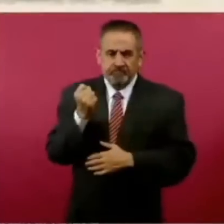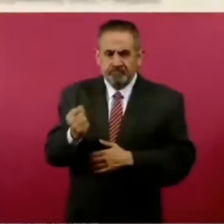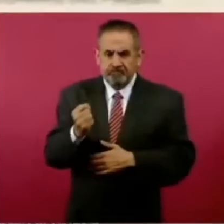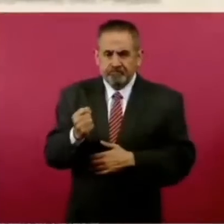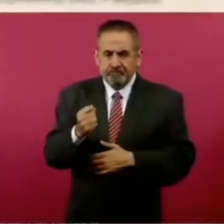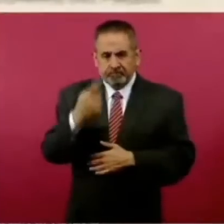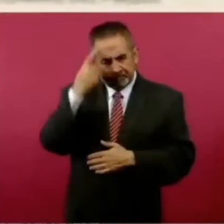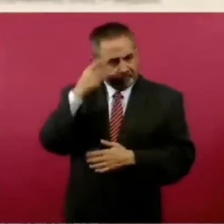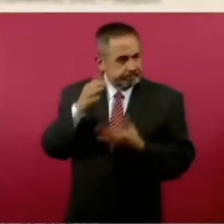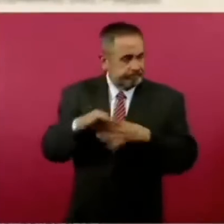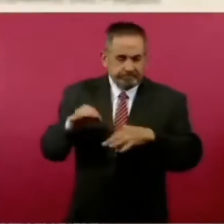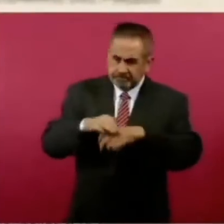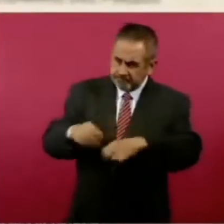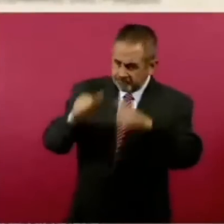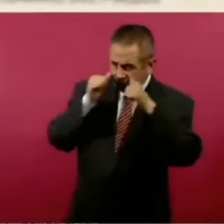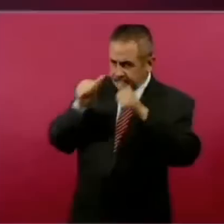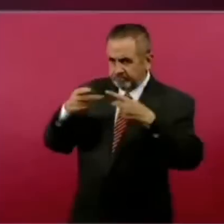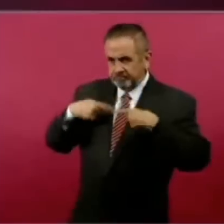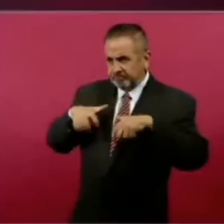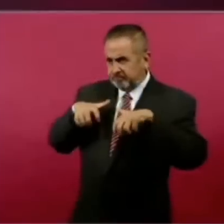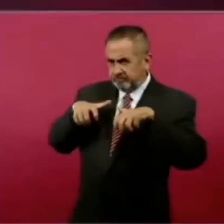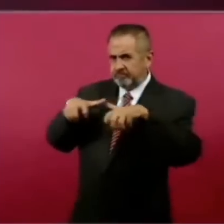darle preferencia al pueblo.